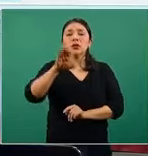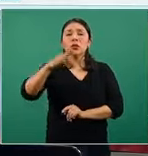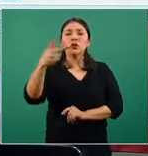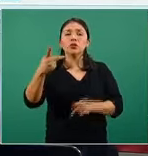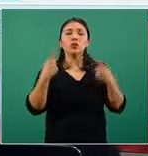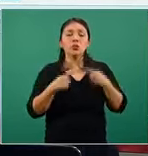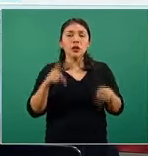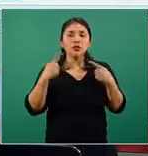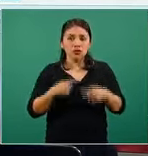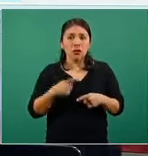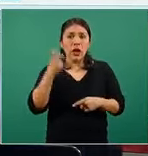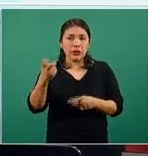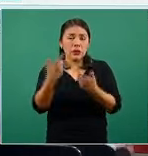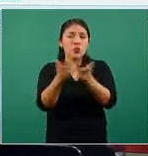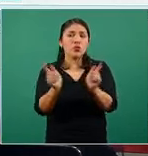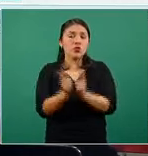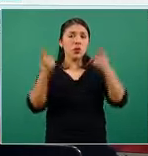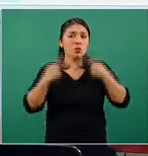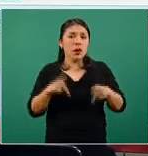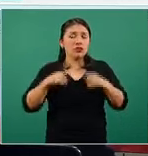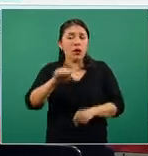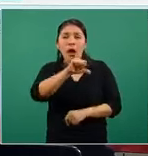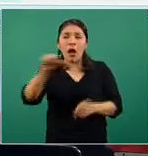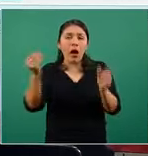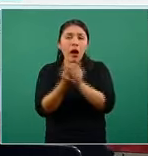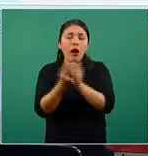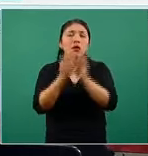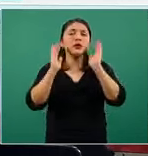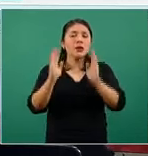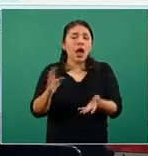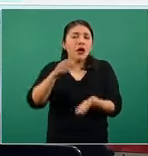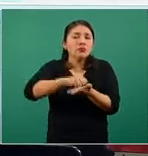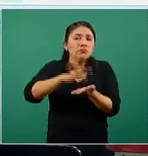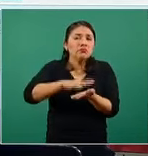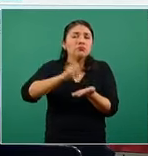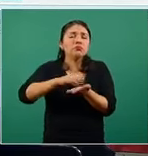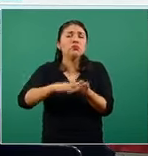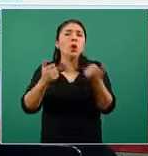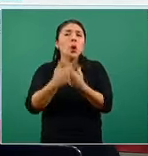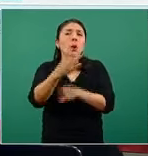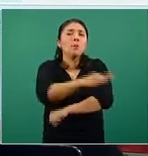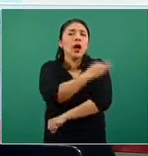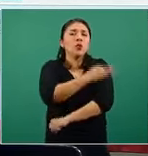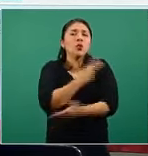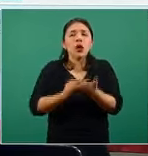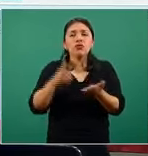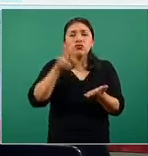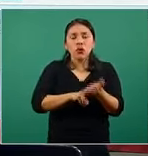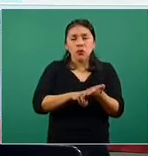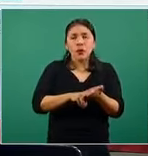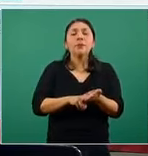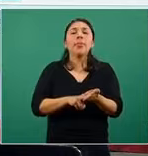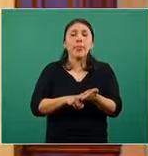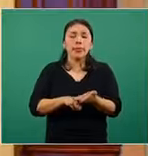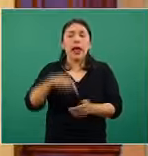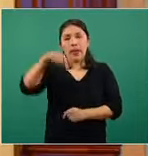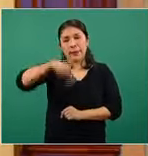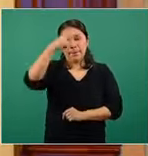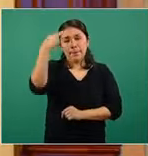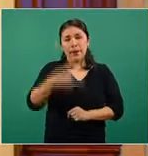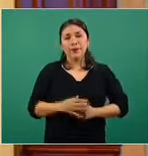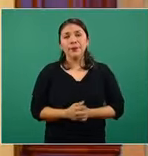86.198 son este grupo de personas que ya han sido inmunizadas a través de la vacuna en